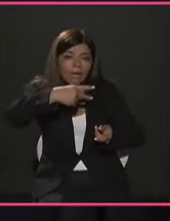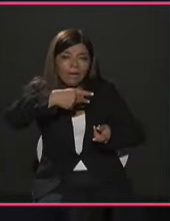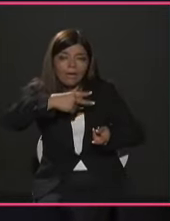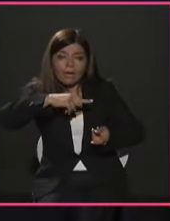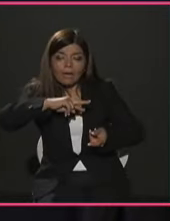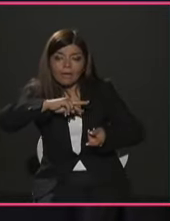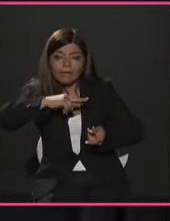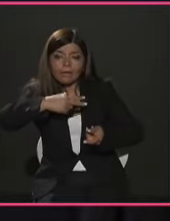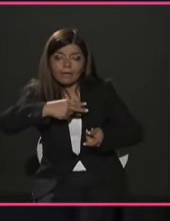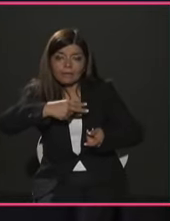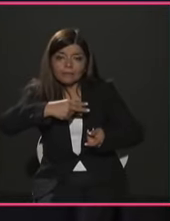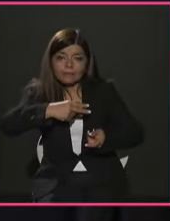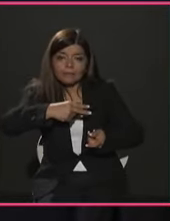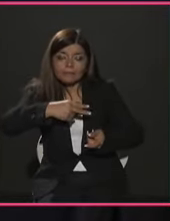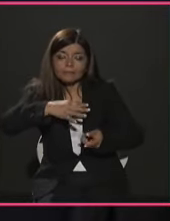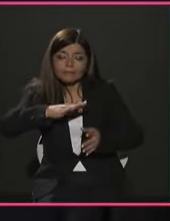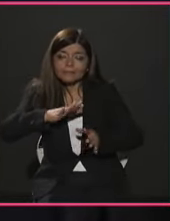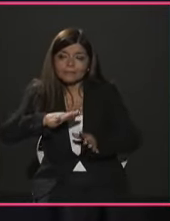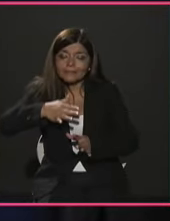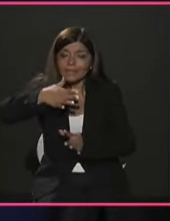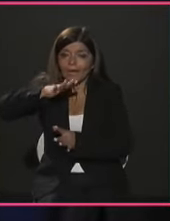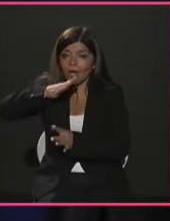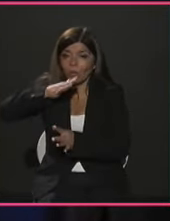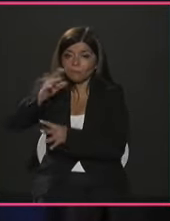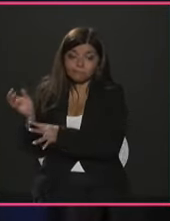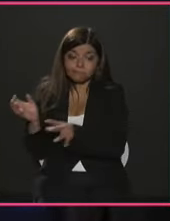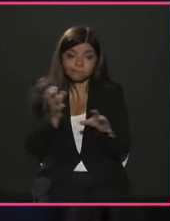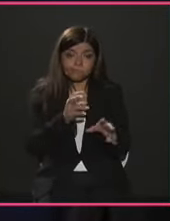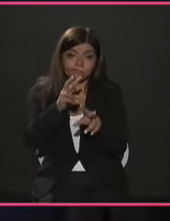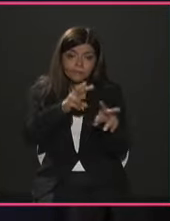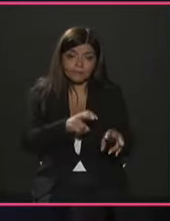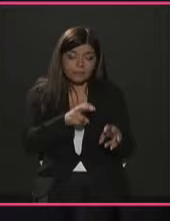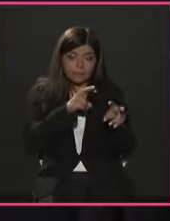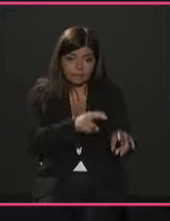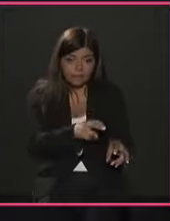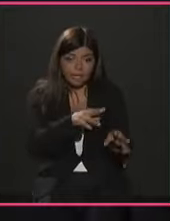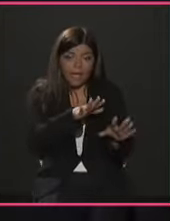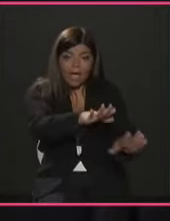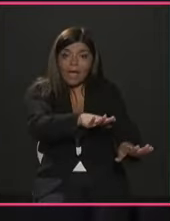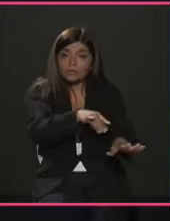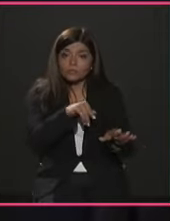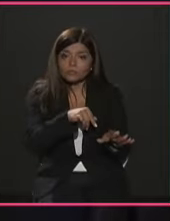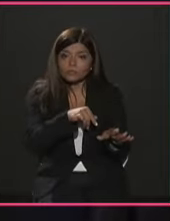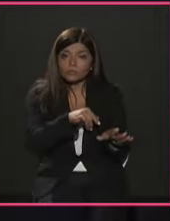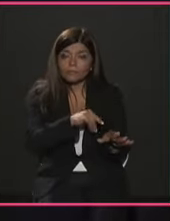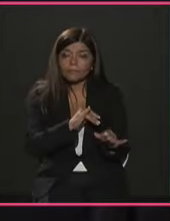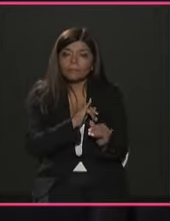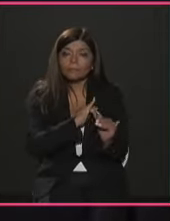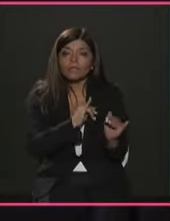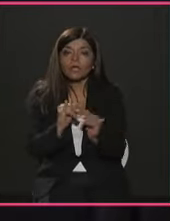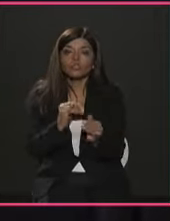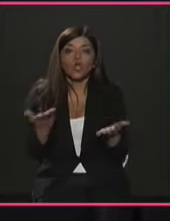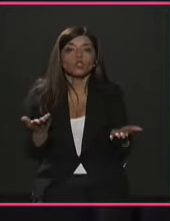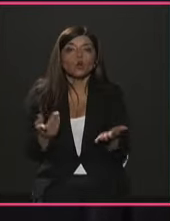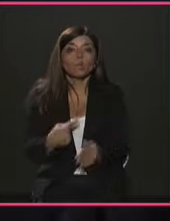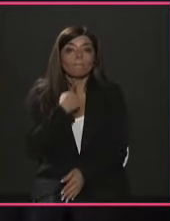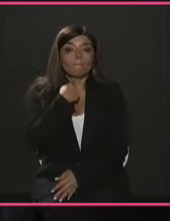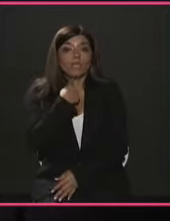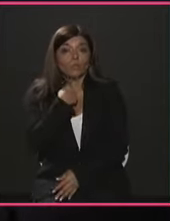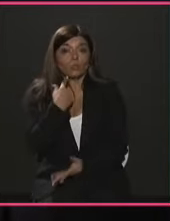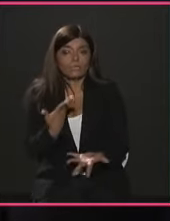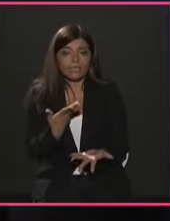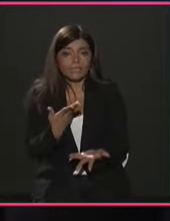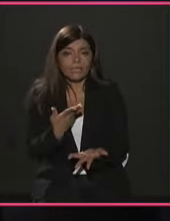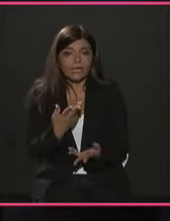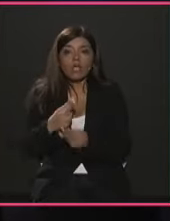perdón de que consuman bastante agua y que lo lleven para los cultivos Sin dar esa información de cómo puede perjudicarlo sin